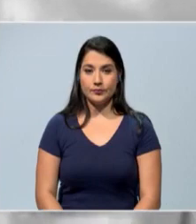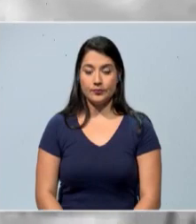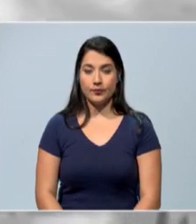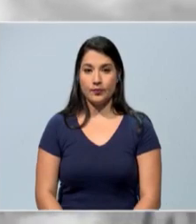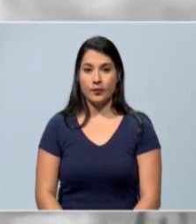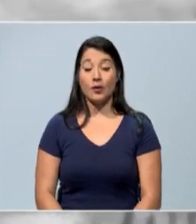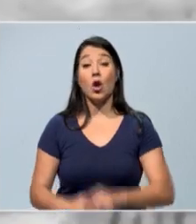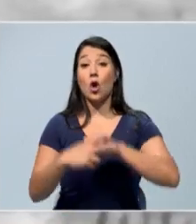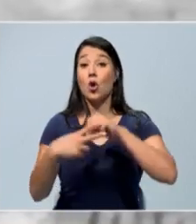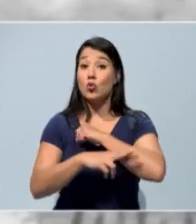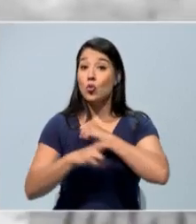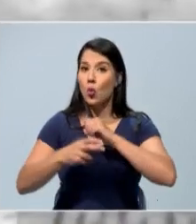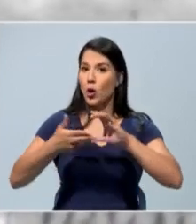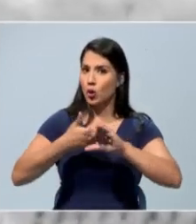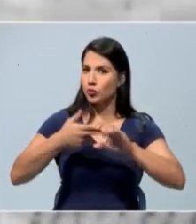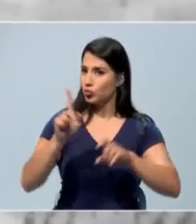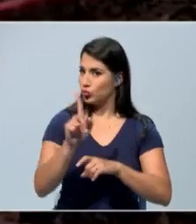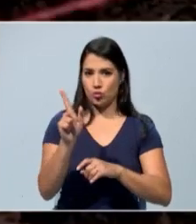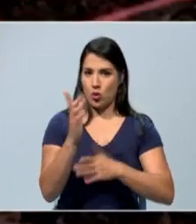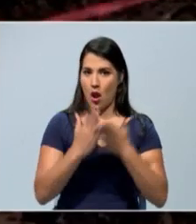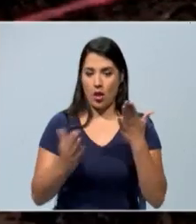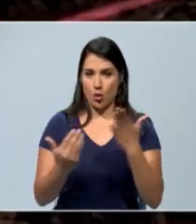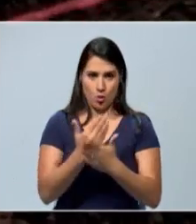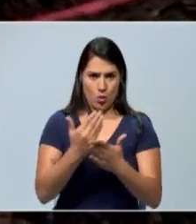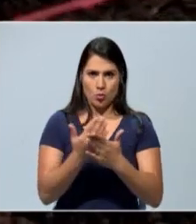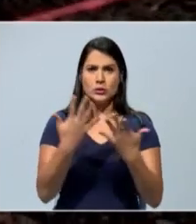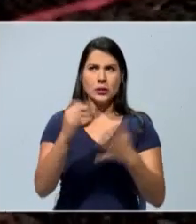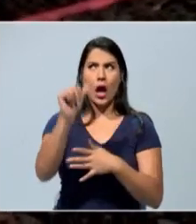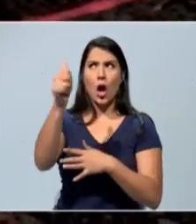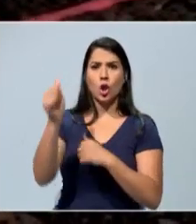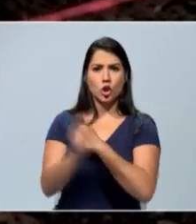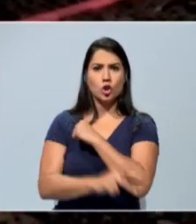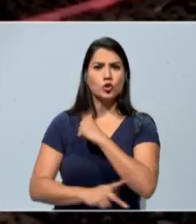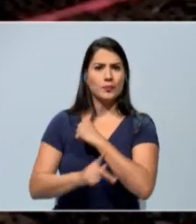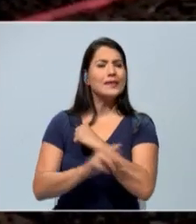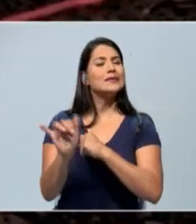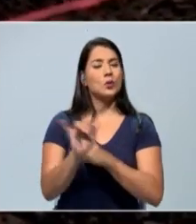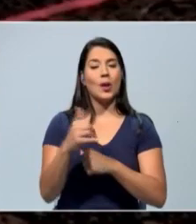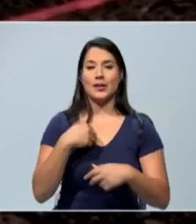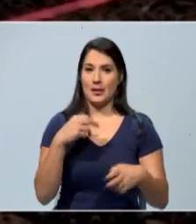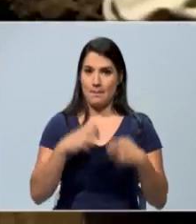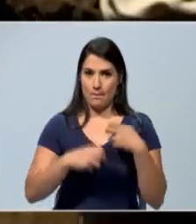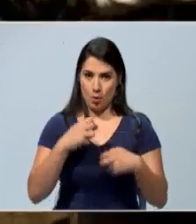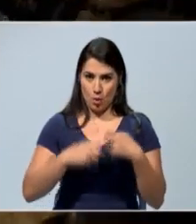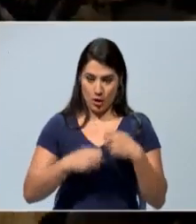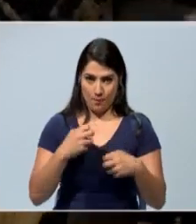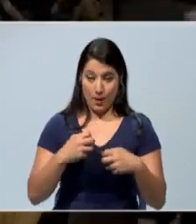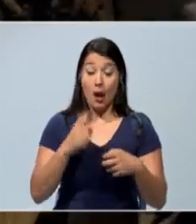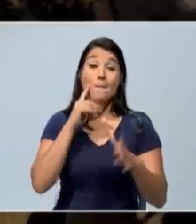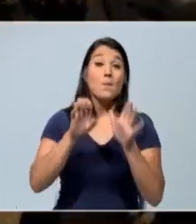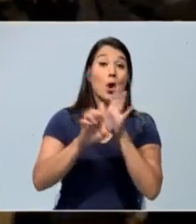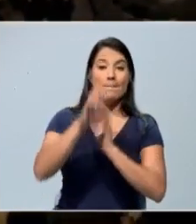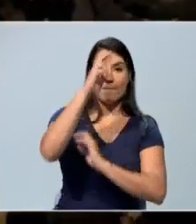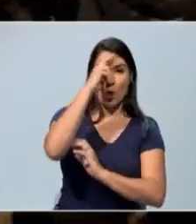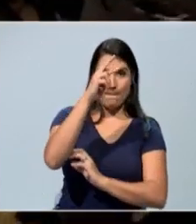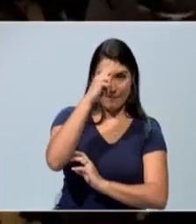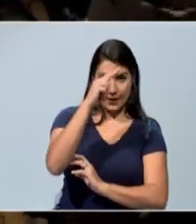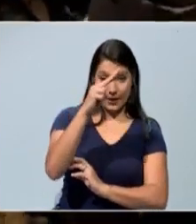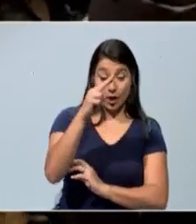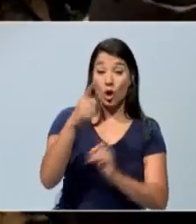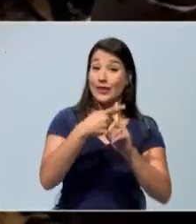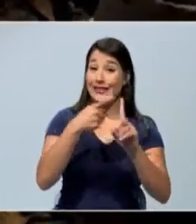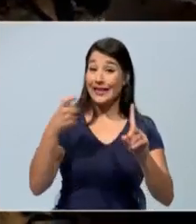Ordeñar los poliductos de combustible no es algo nuevo. Otros países sufren con mayor grado este problema. Un ejemplo es México, donde